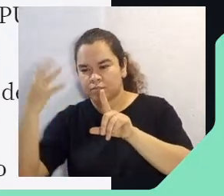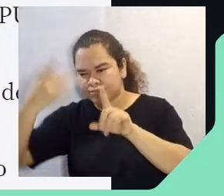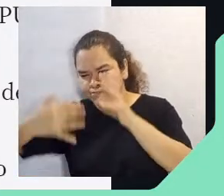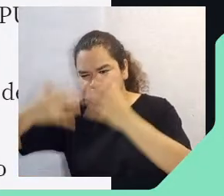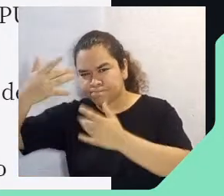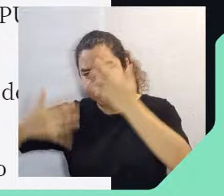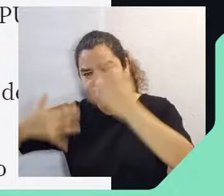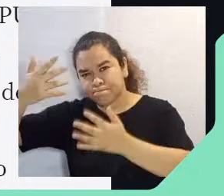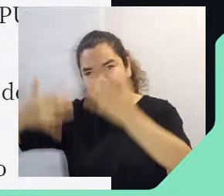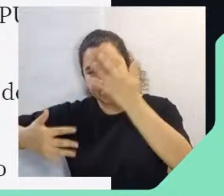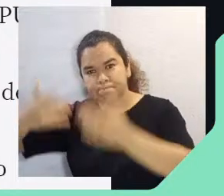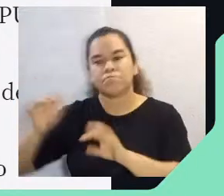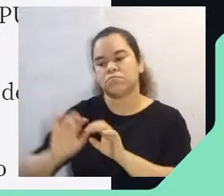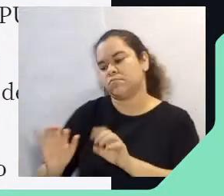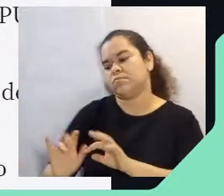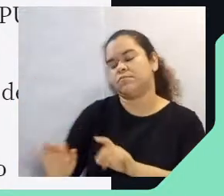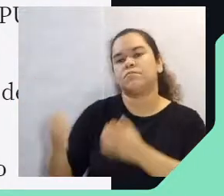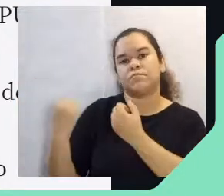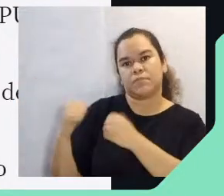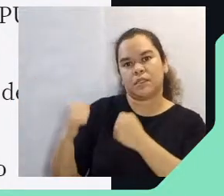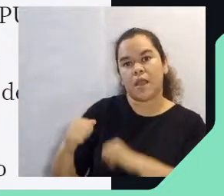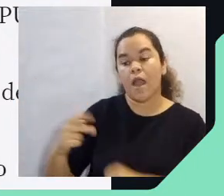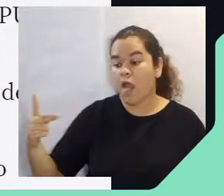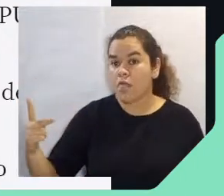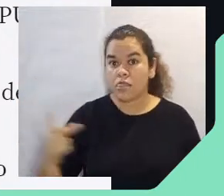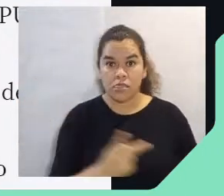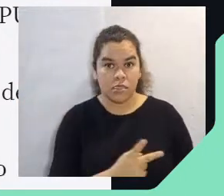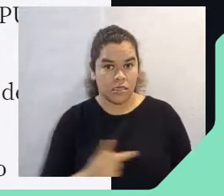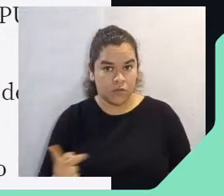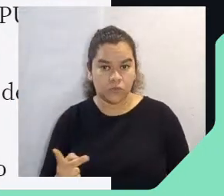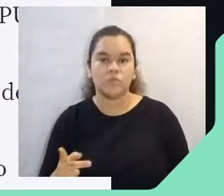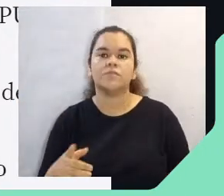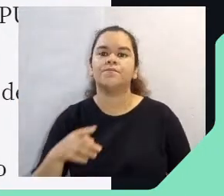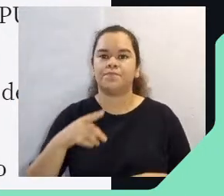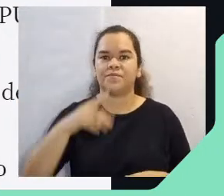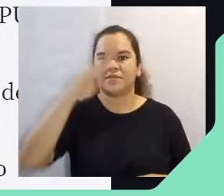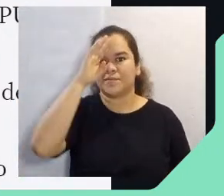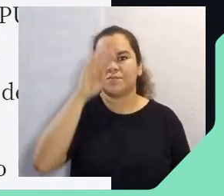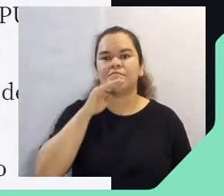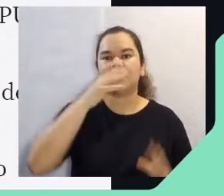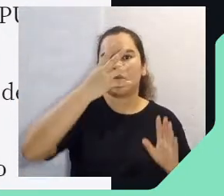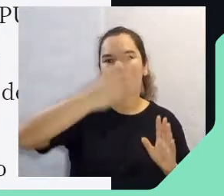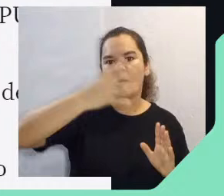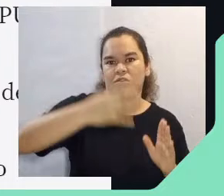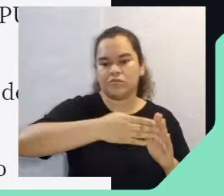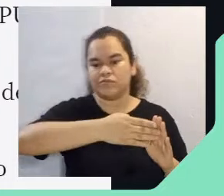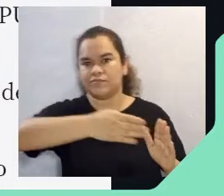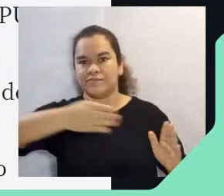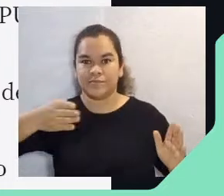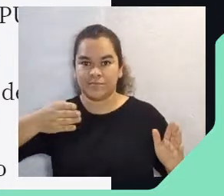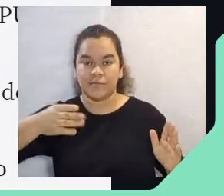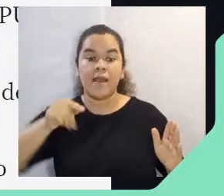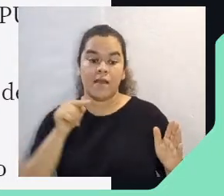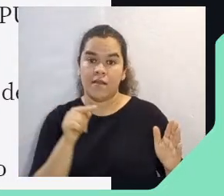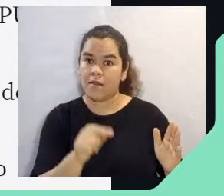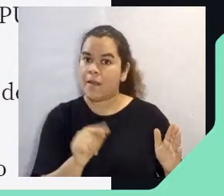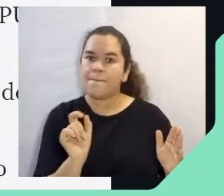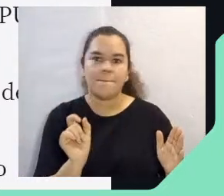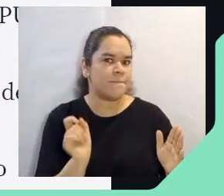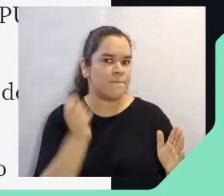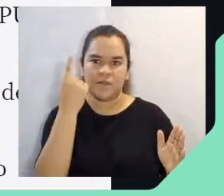materias van a ser parte del primer cuatrimestre, con lo que nos vamos a encontrar